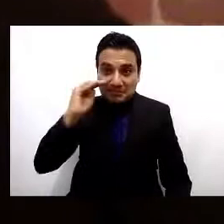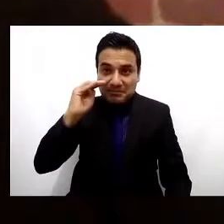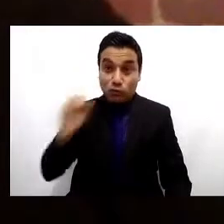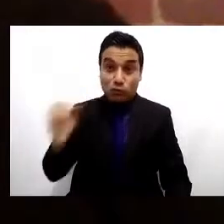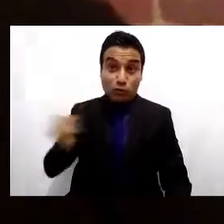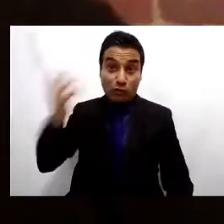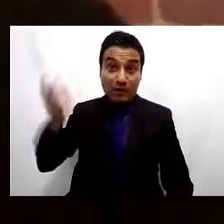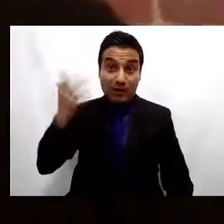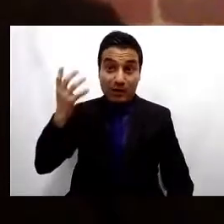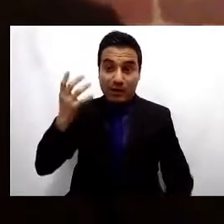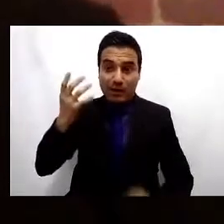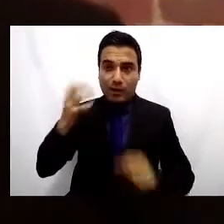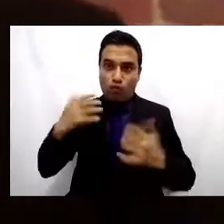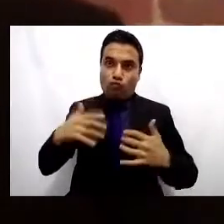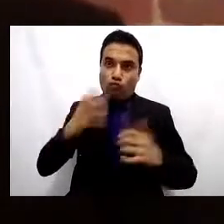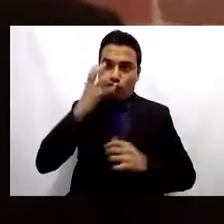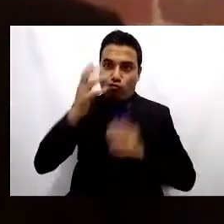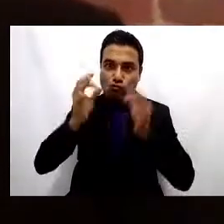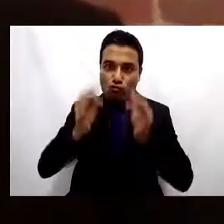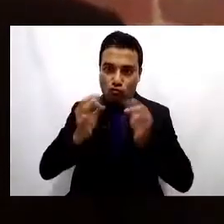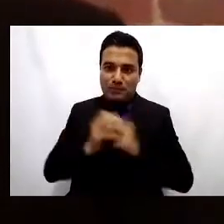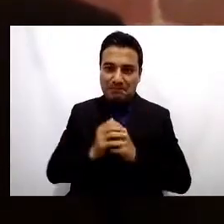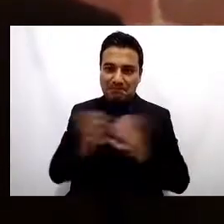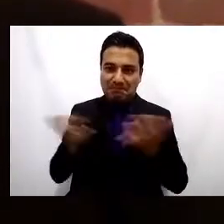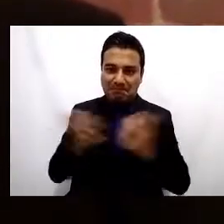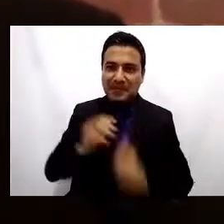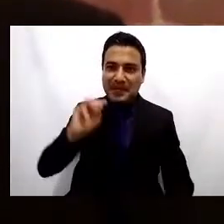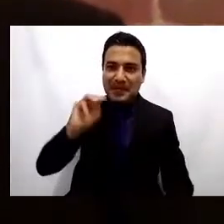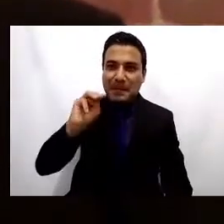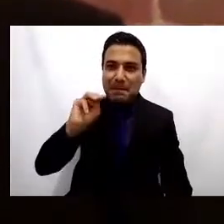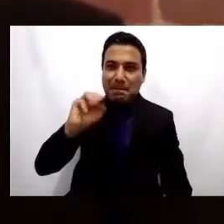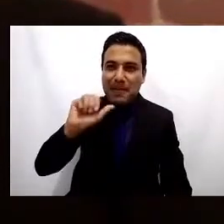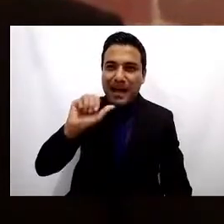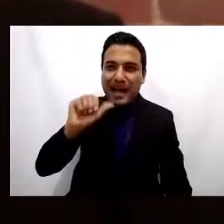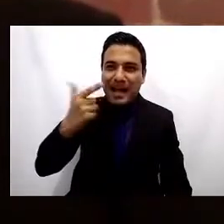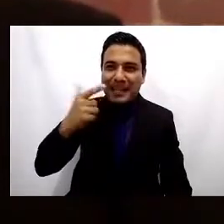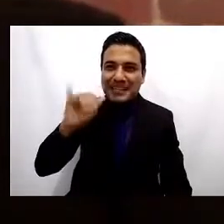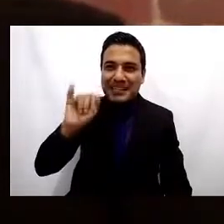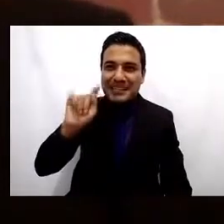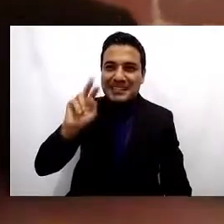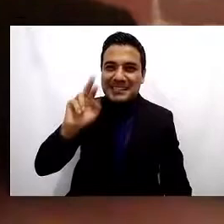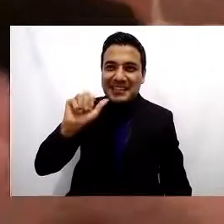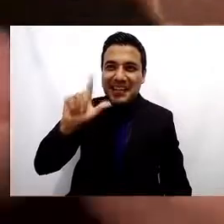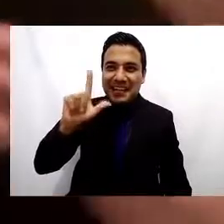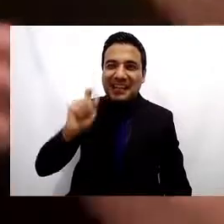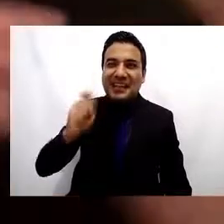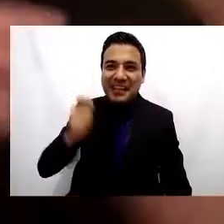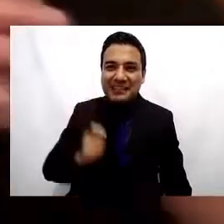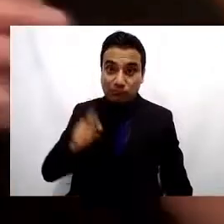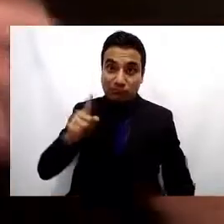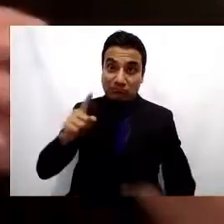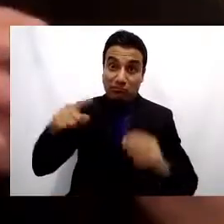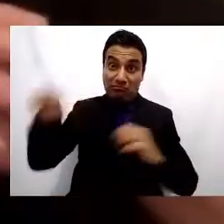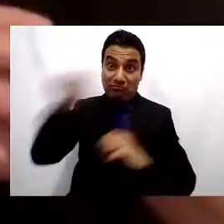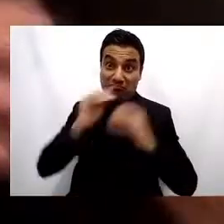solemne, y es que acá en mi país magistral es la marca de un detergente para lavar los platos sucios. Eso le